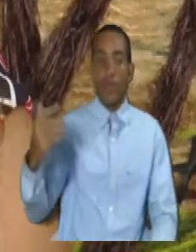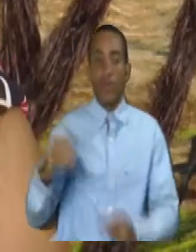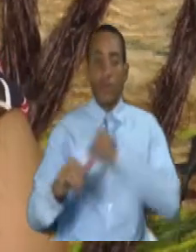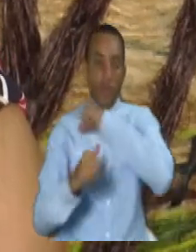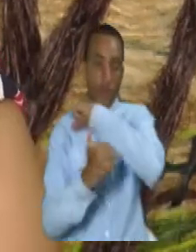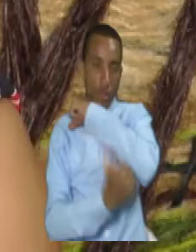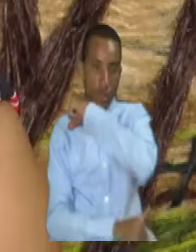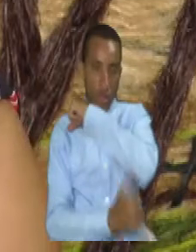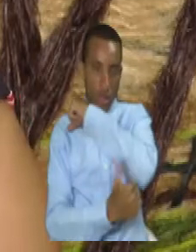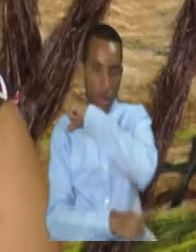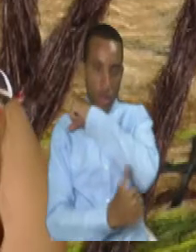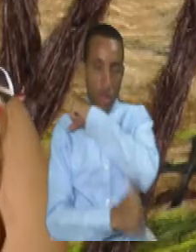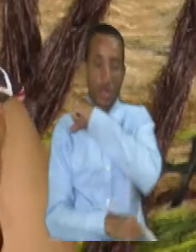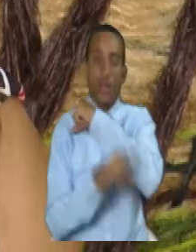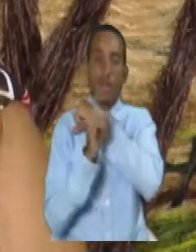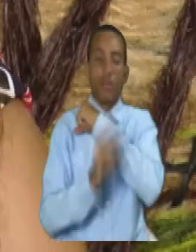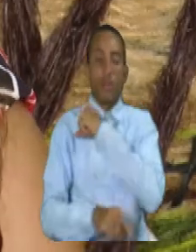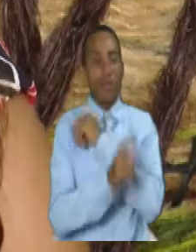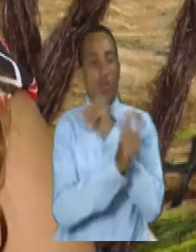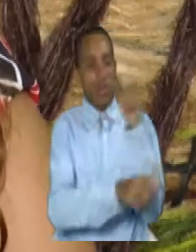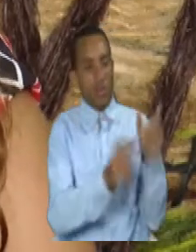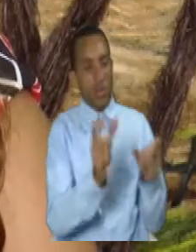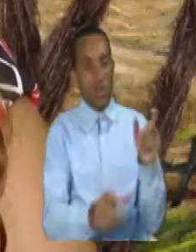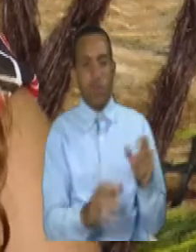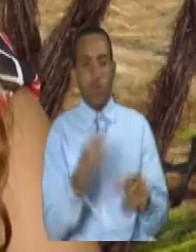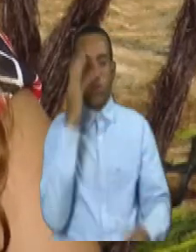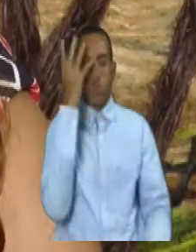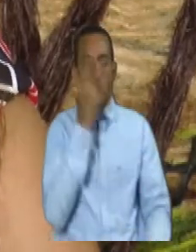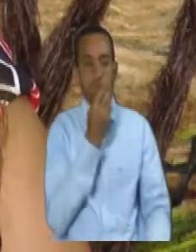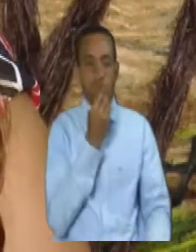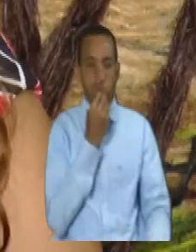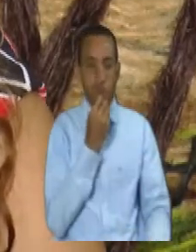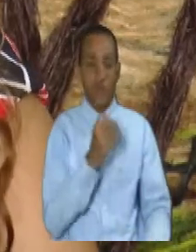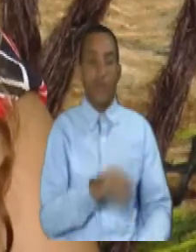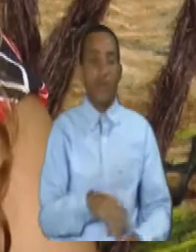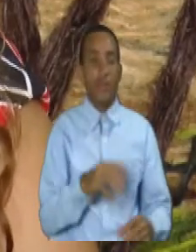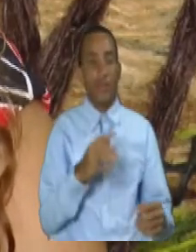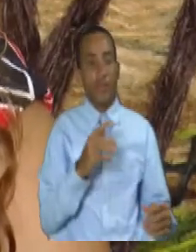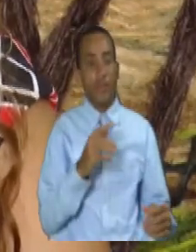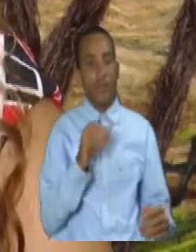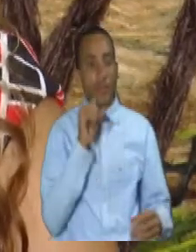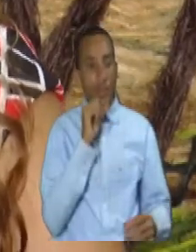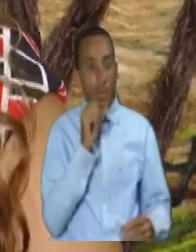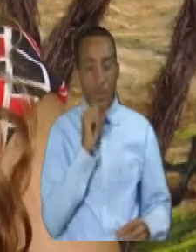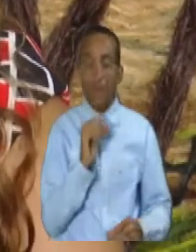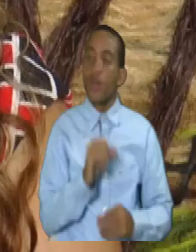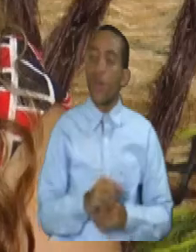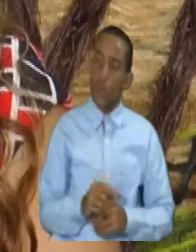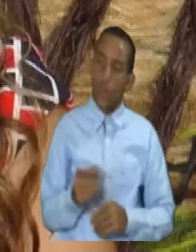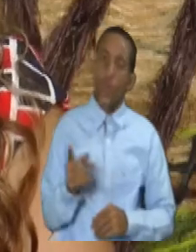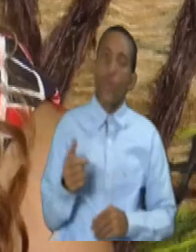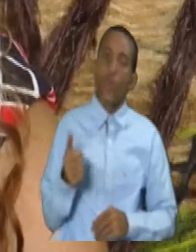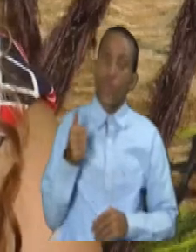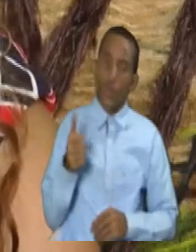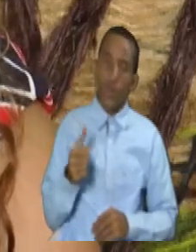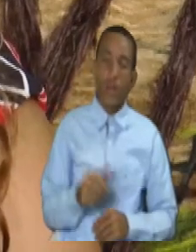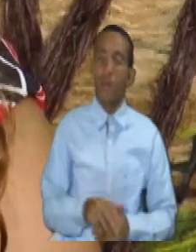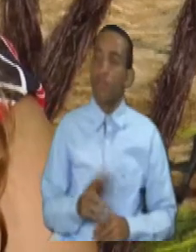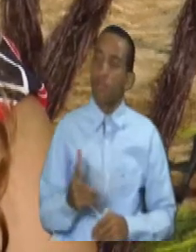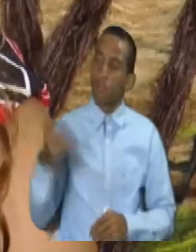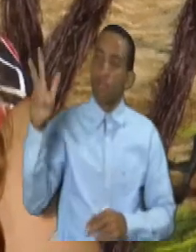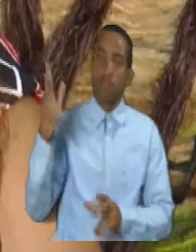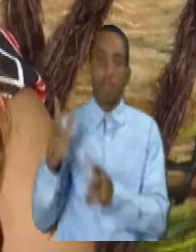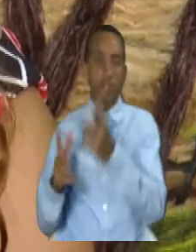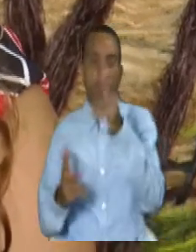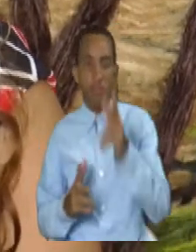también, con personas hermosísimas, maravillosas, que pues con barranqueños que confían en nuestro servicio y que viajan cada temporada